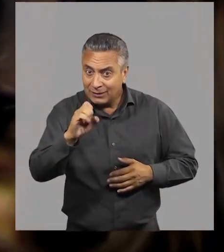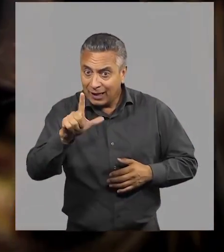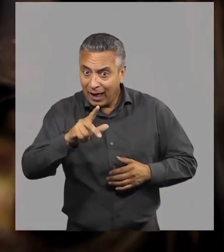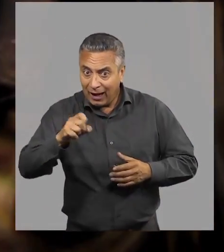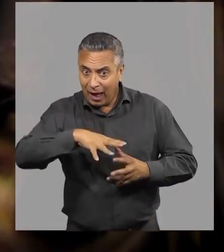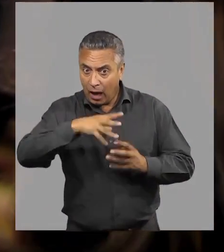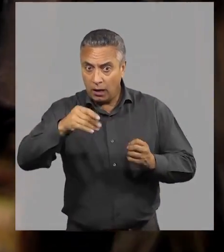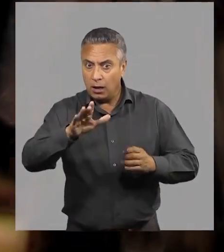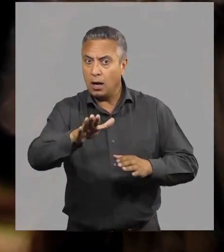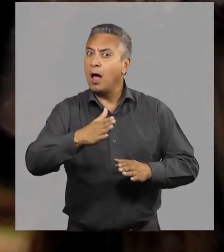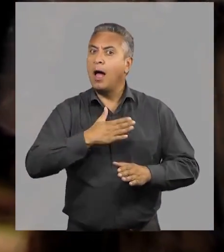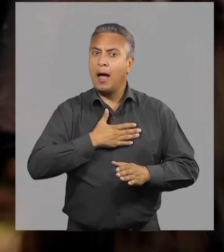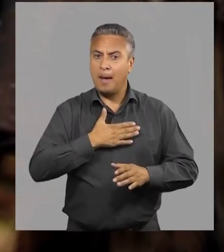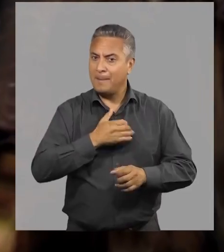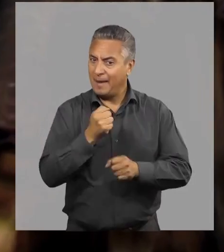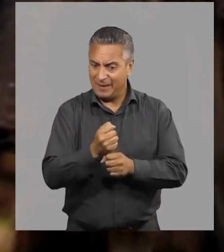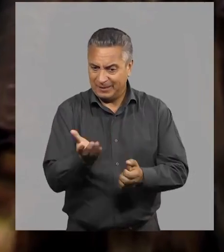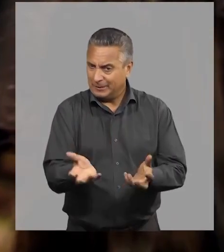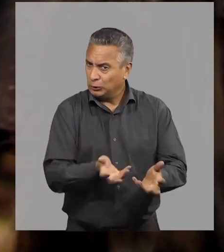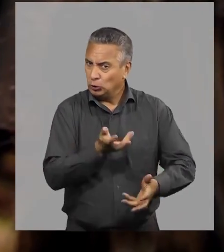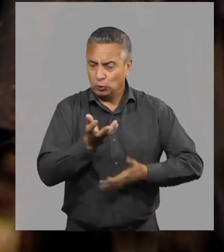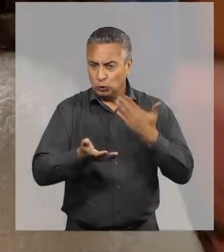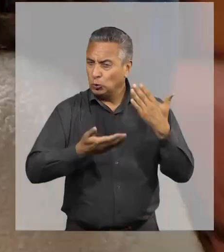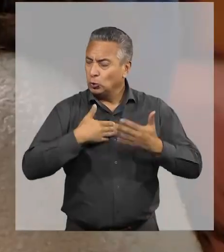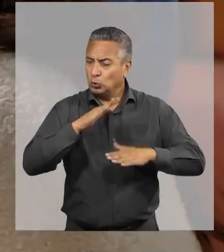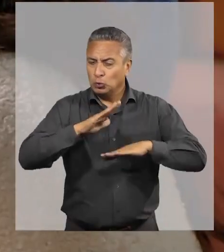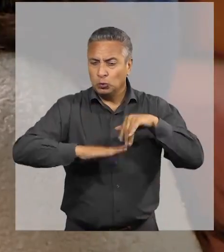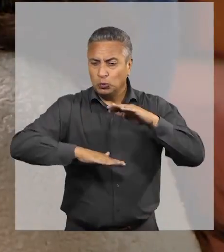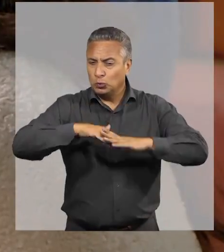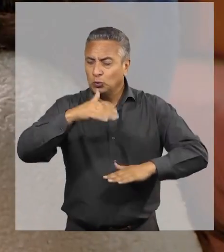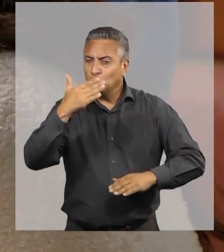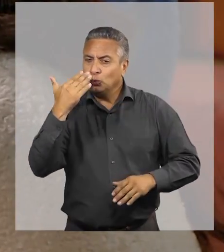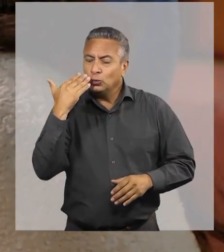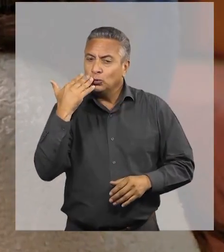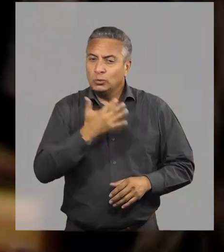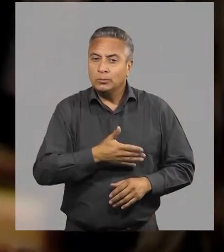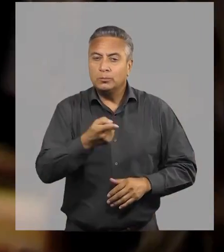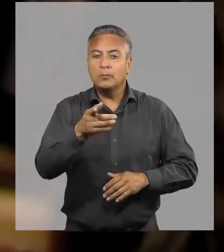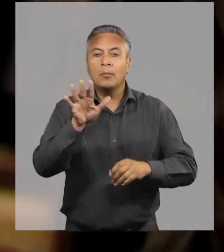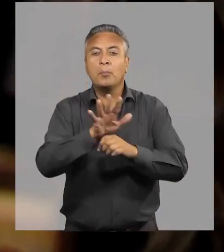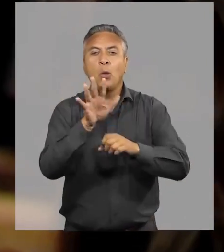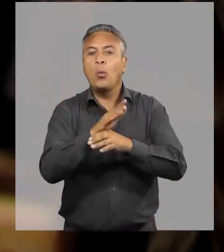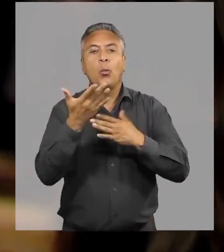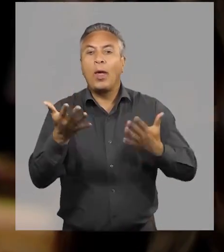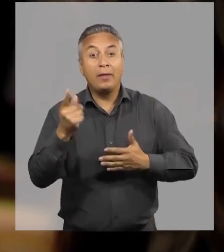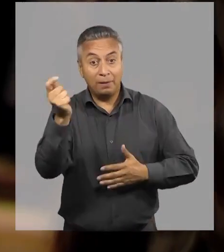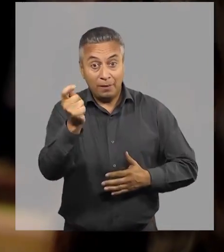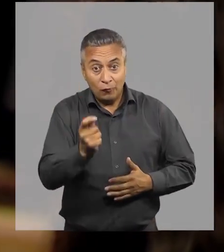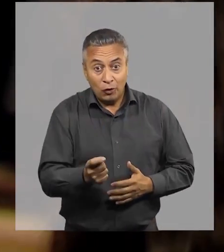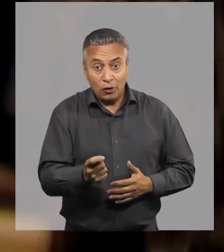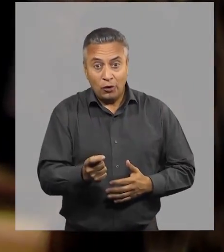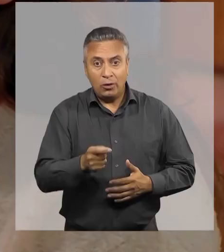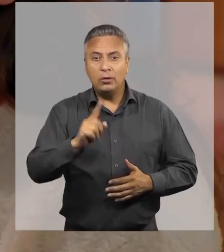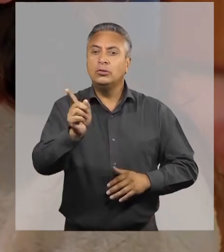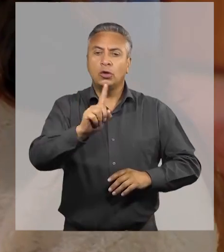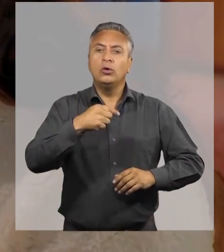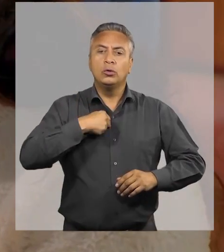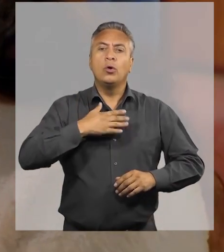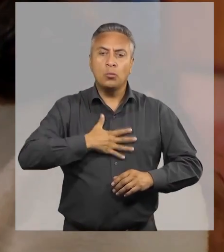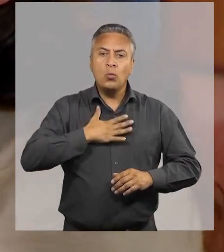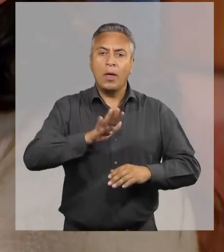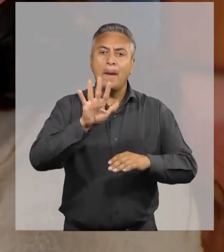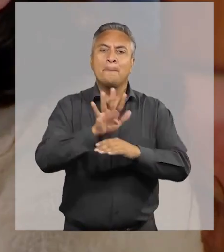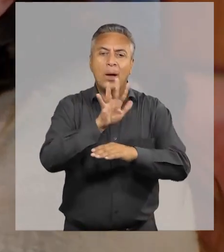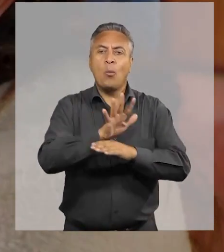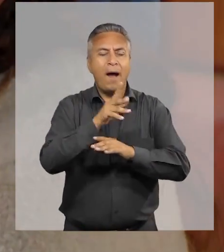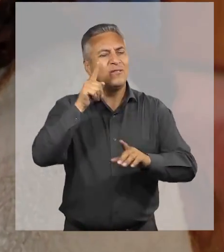favorita? Te advierto que a mí me quedan increíbles, ¿ya? ¿Qué película quieres ver? ¿Una de monito?